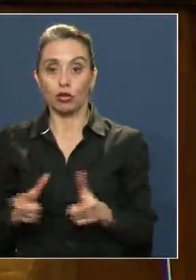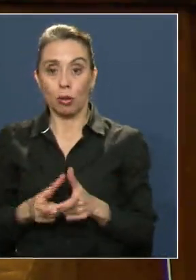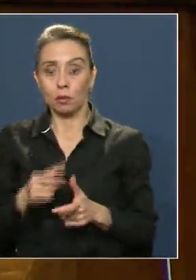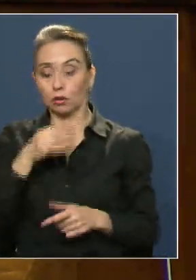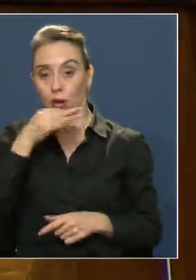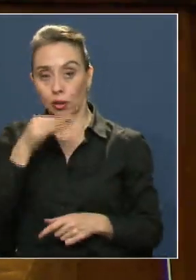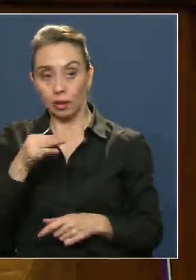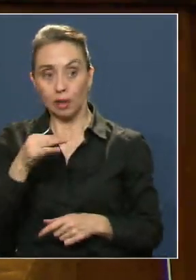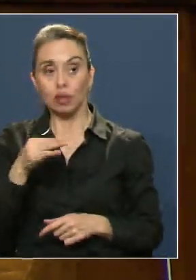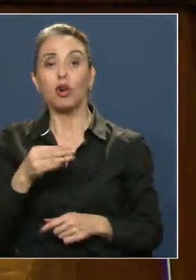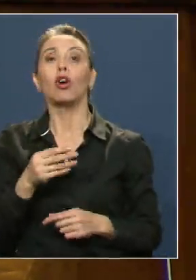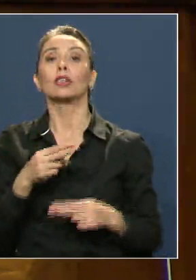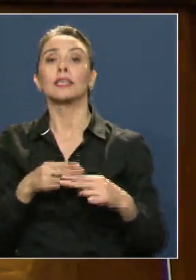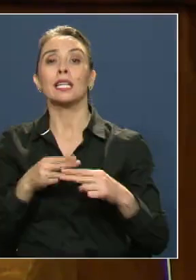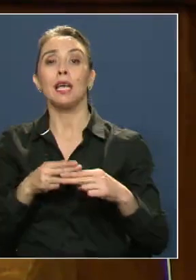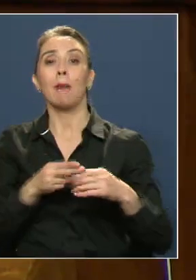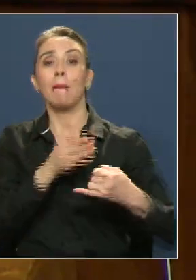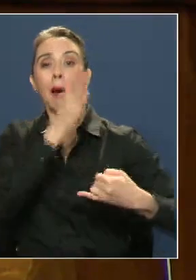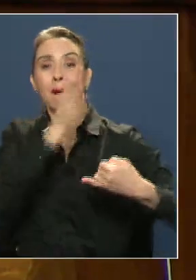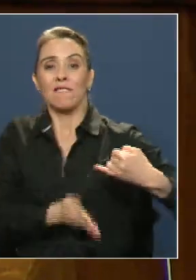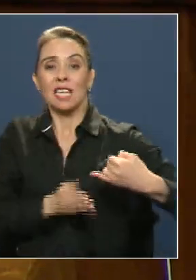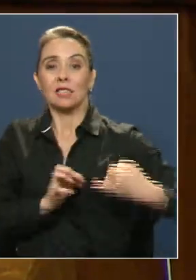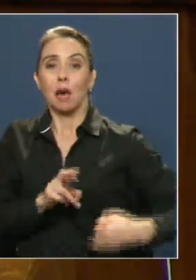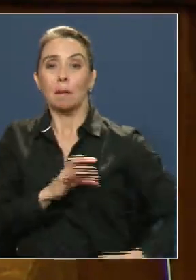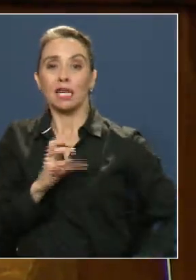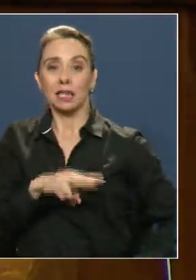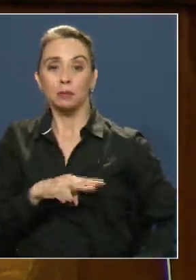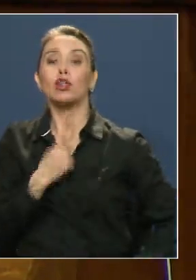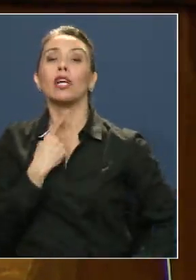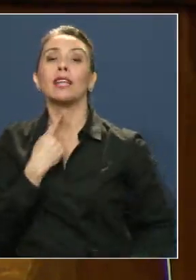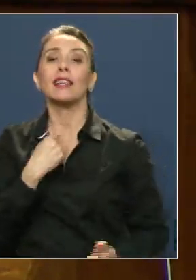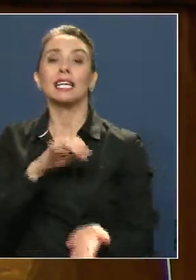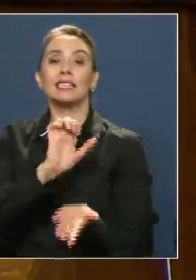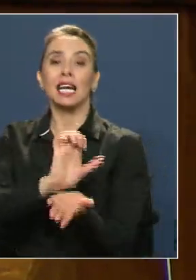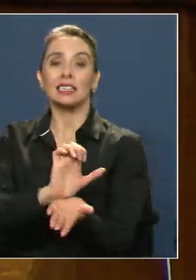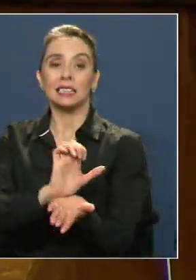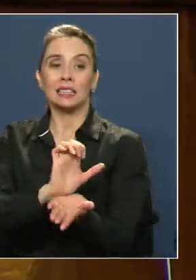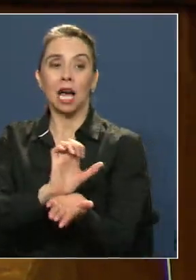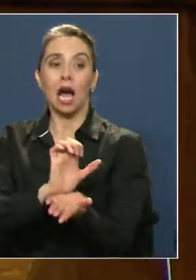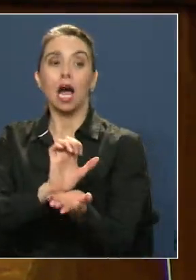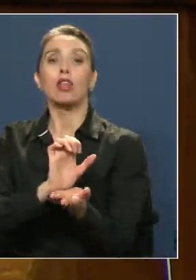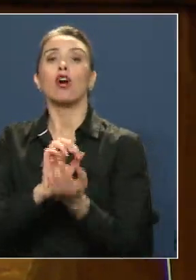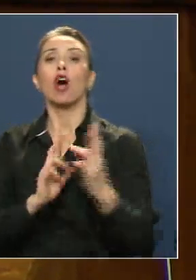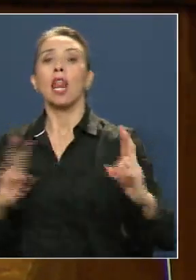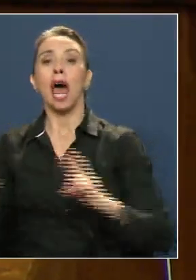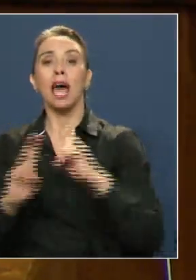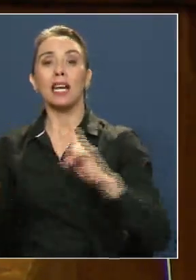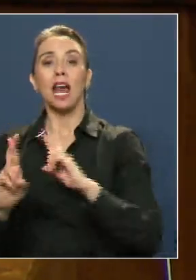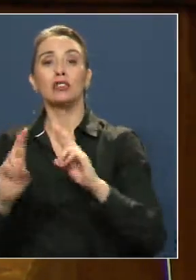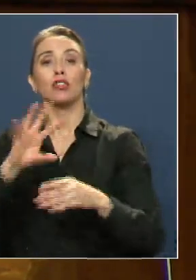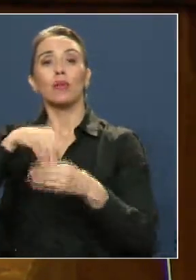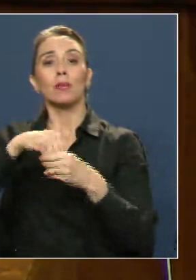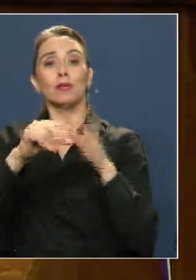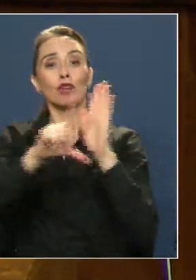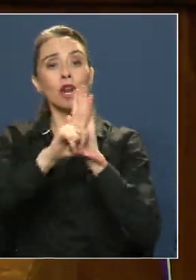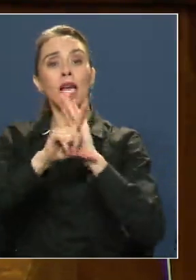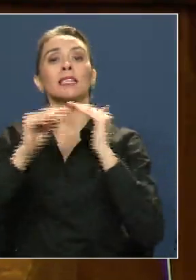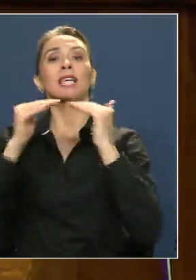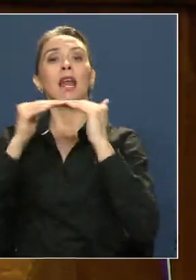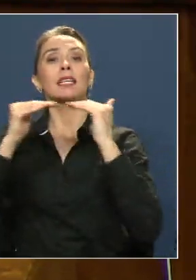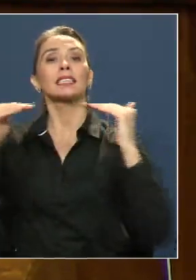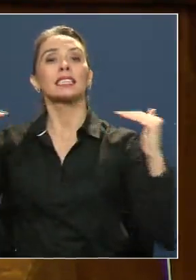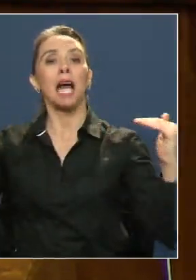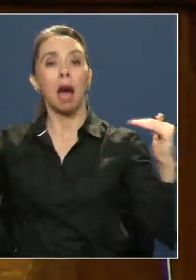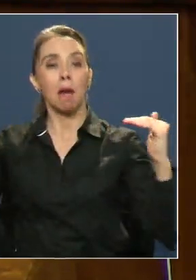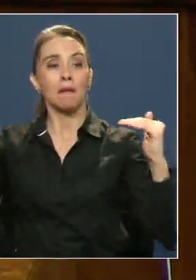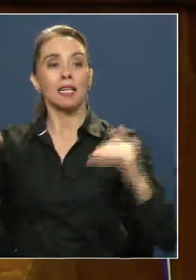en el caso de la prescripción, esta se funda en el interés del Estado de estabilizar las relaciones jurídicas y, por tanto,